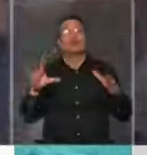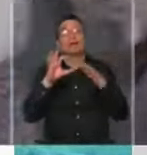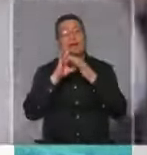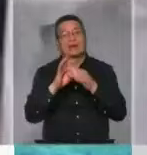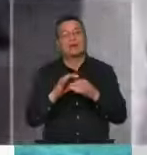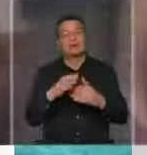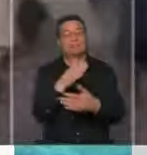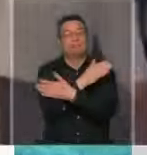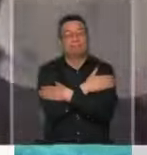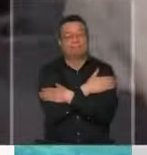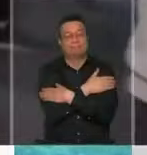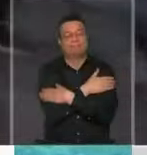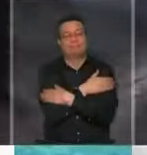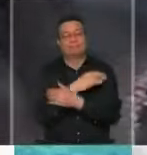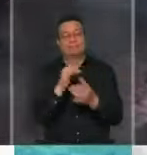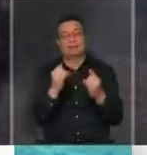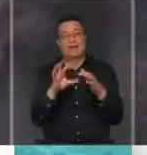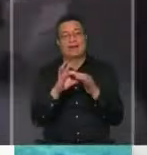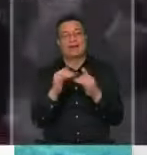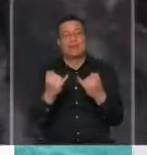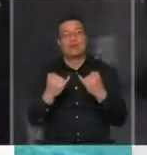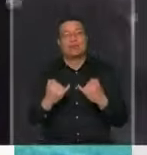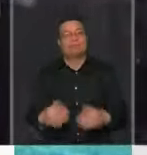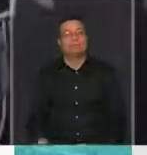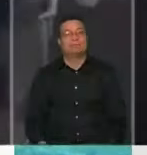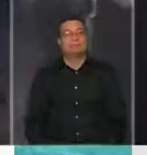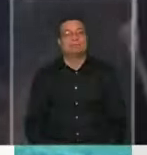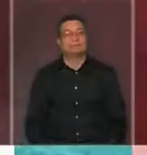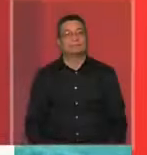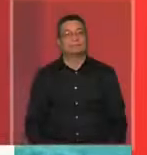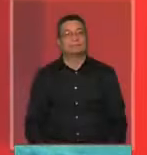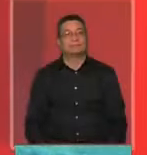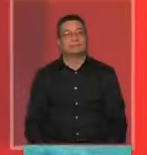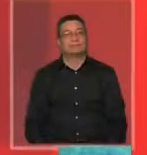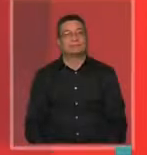abrazo. Gracias por el reporte. Que esté muy bien. Chao.